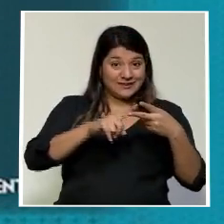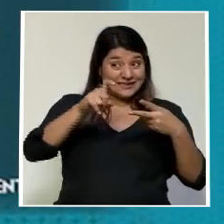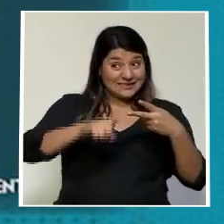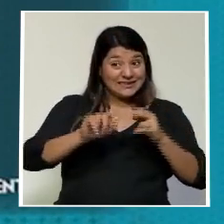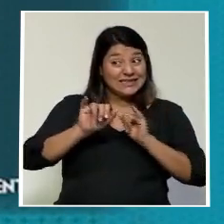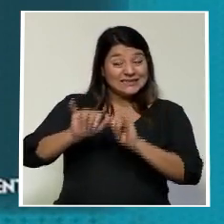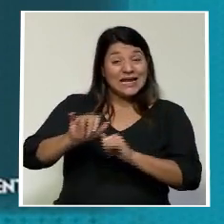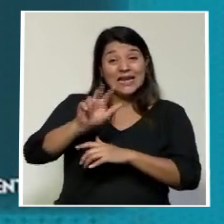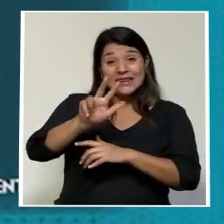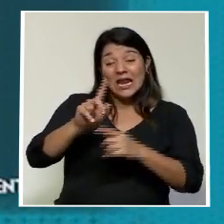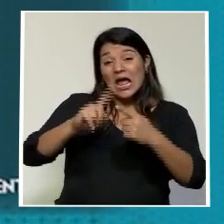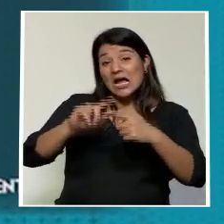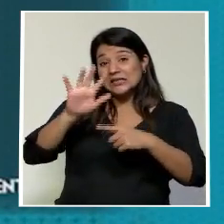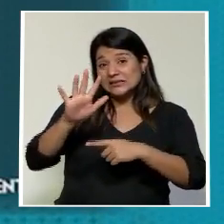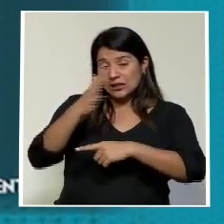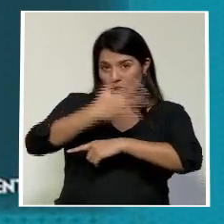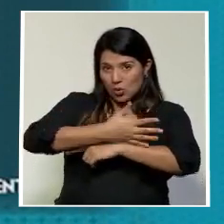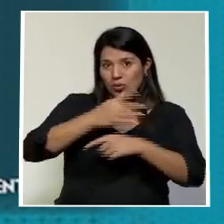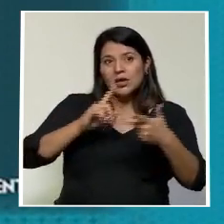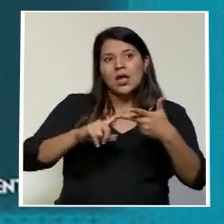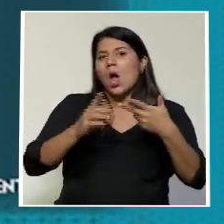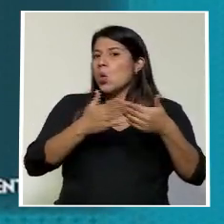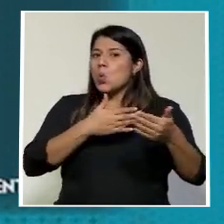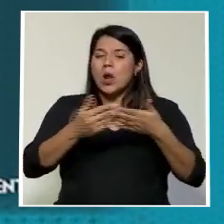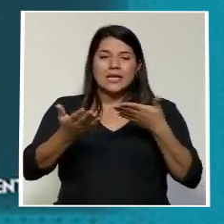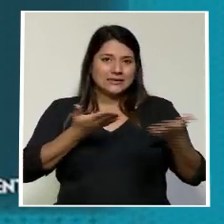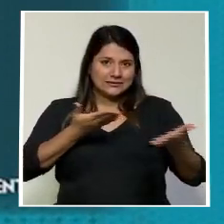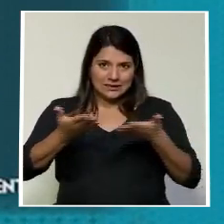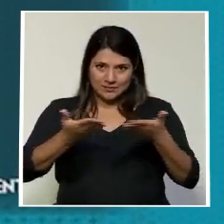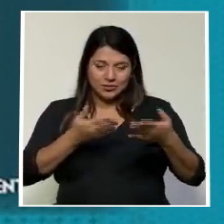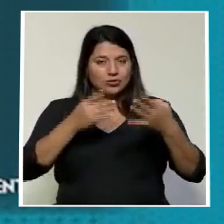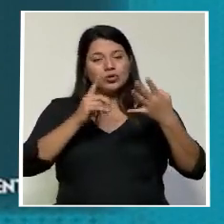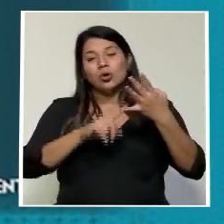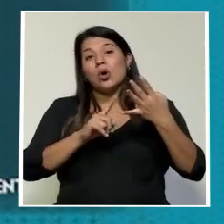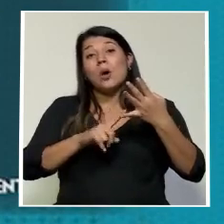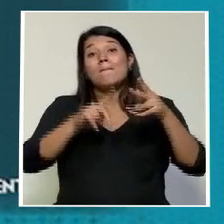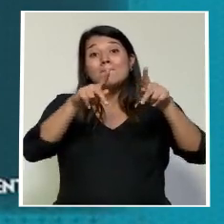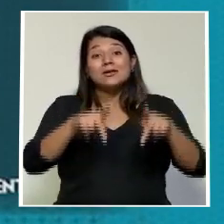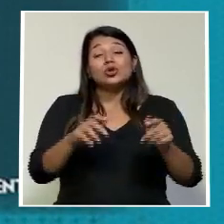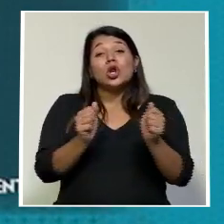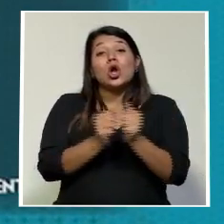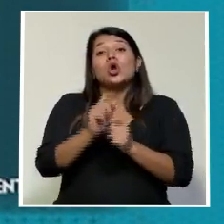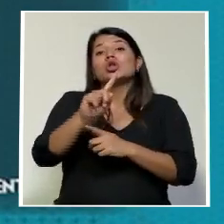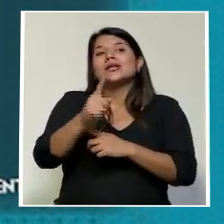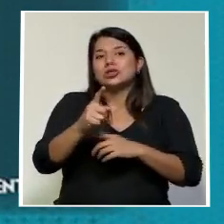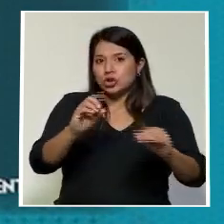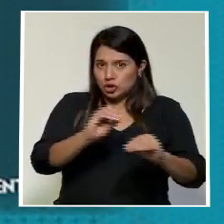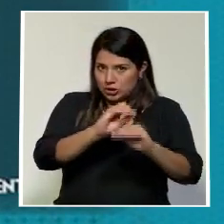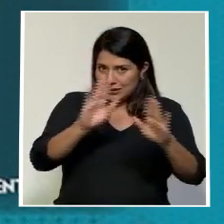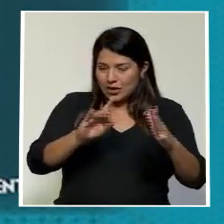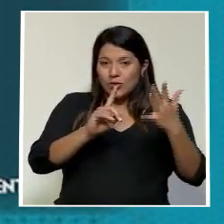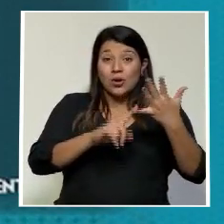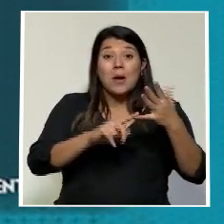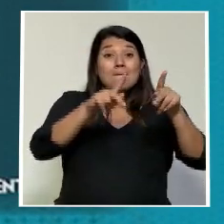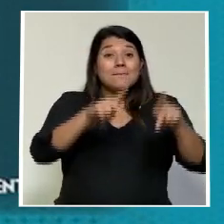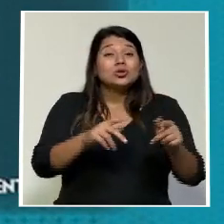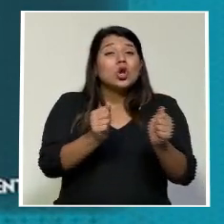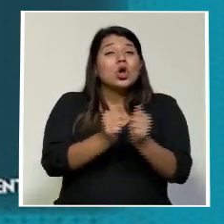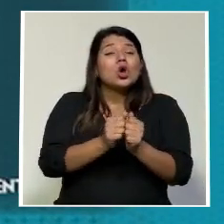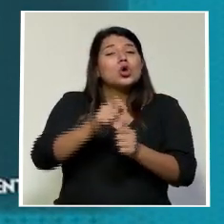hospitalizados en cualquier especialidad que cumpla con los criterios, pacientes con un diagnóstico definido, paciente con necesidad